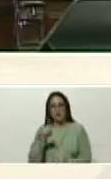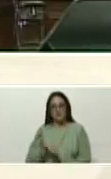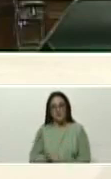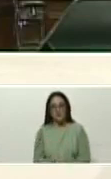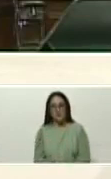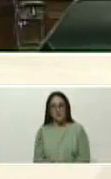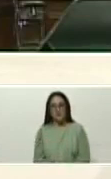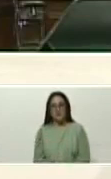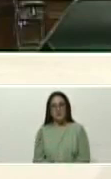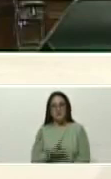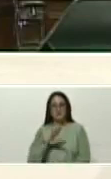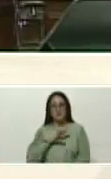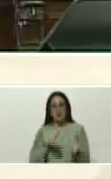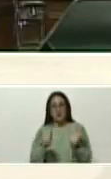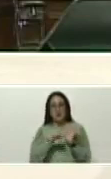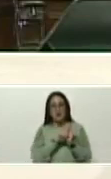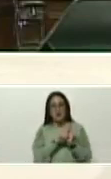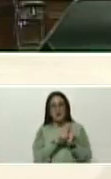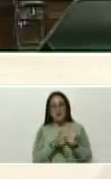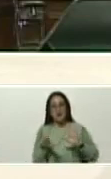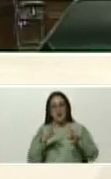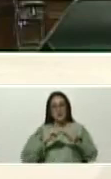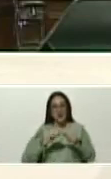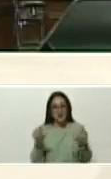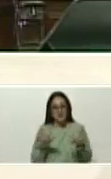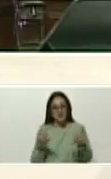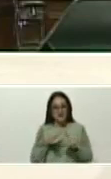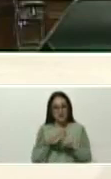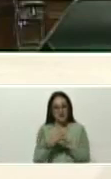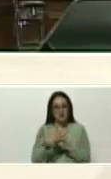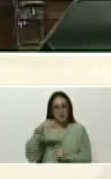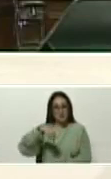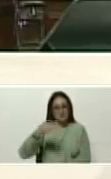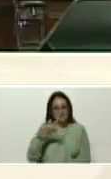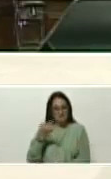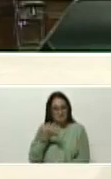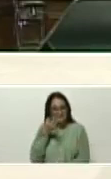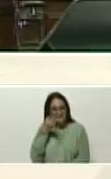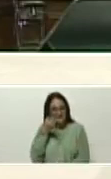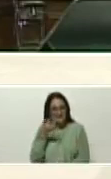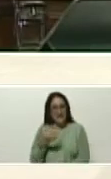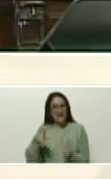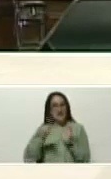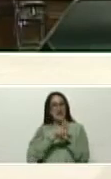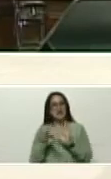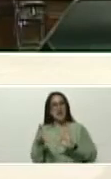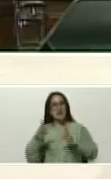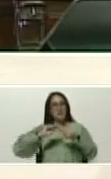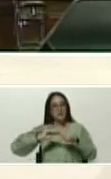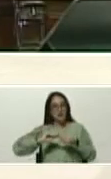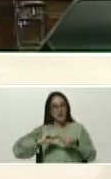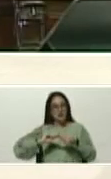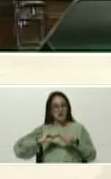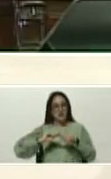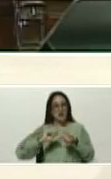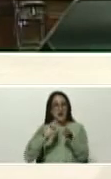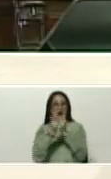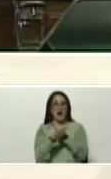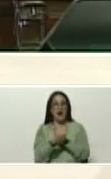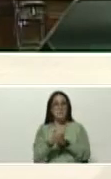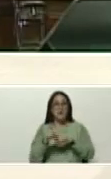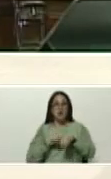de las leyes adaptadas a la realidad, de las leyes adaptadas al cambio de